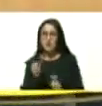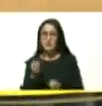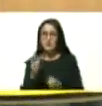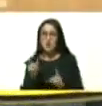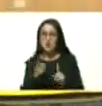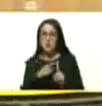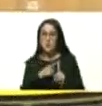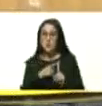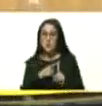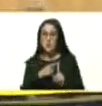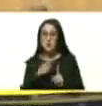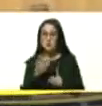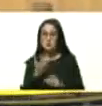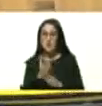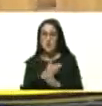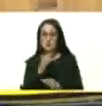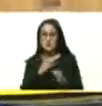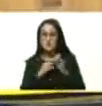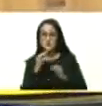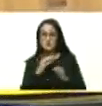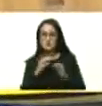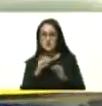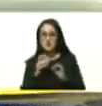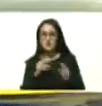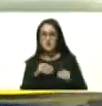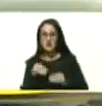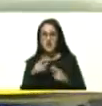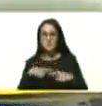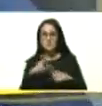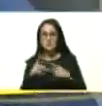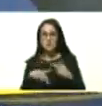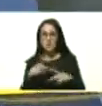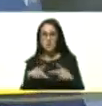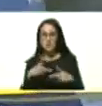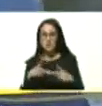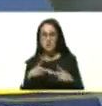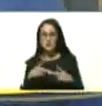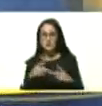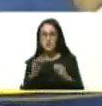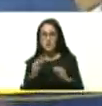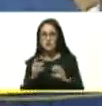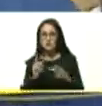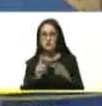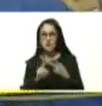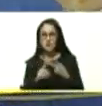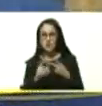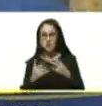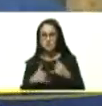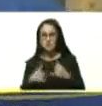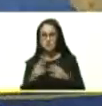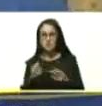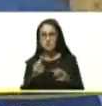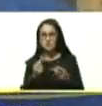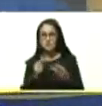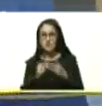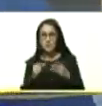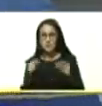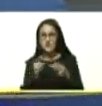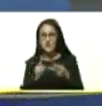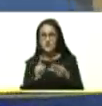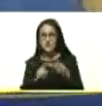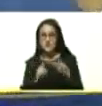ya usted nos lo ha instruido, que es tierra y espacios productivos. El vértice dos, el vértice de la semilla, y este